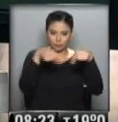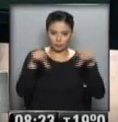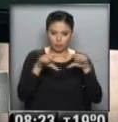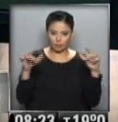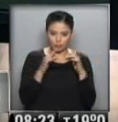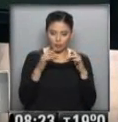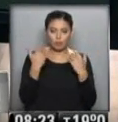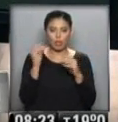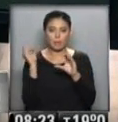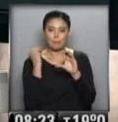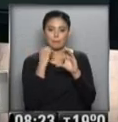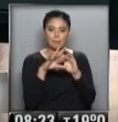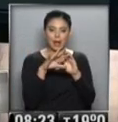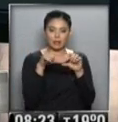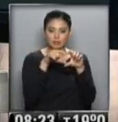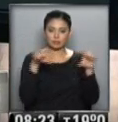argentinainvestiga.edu.ar, nos puedes mandar un mail a